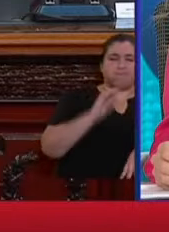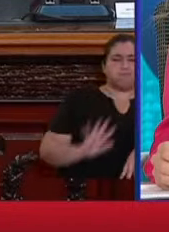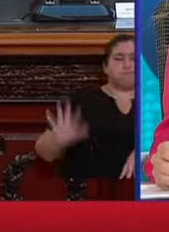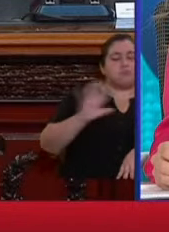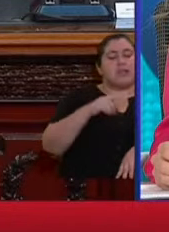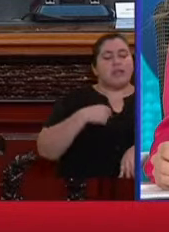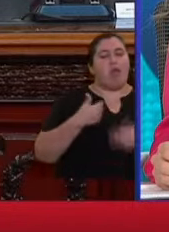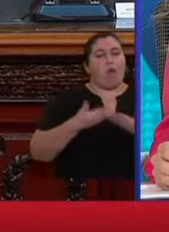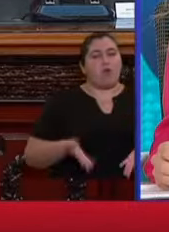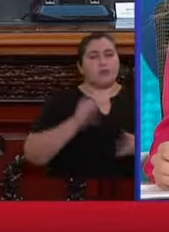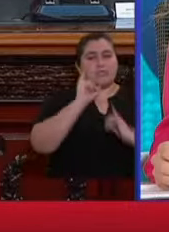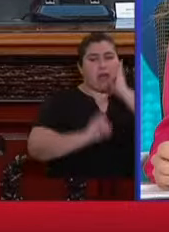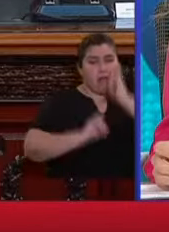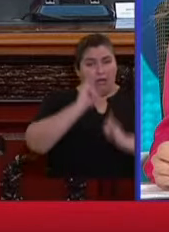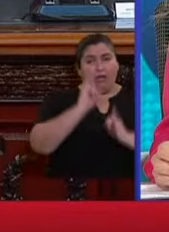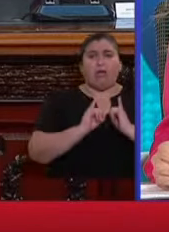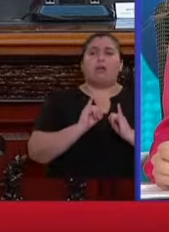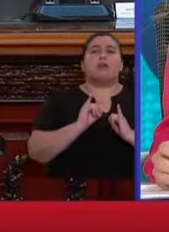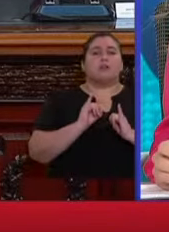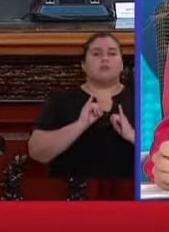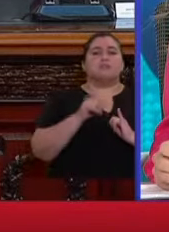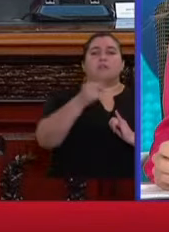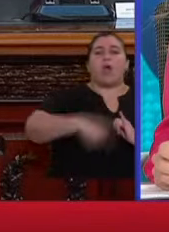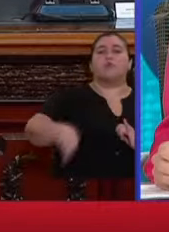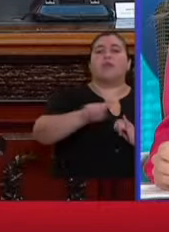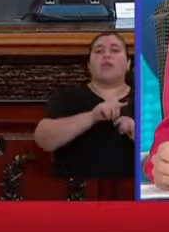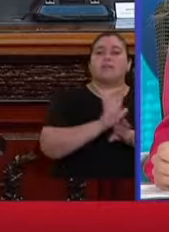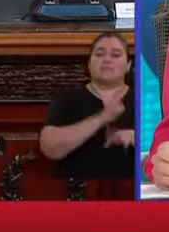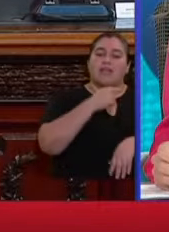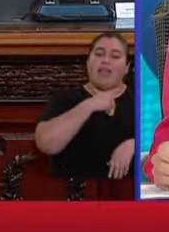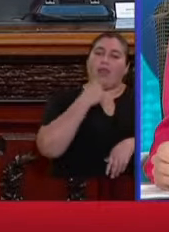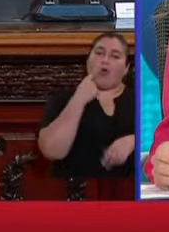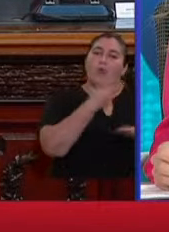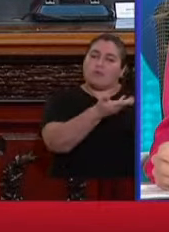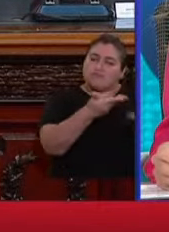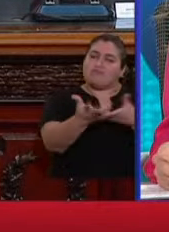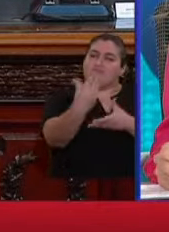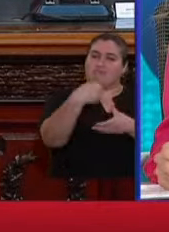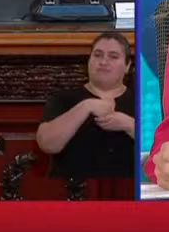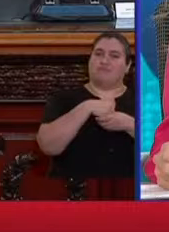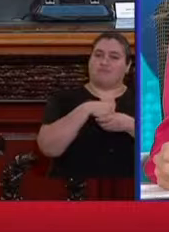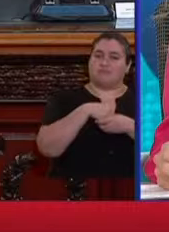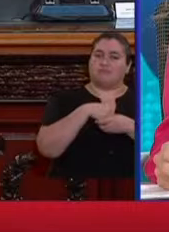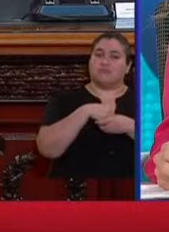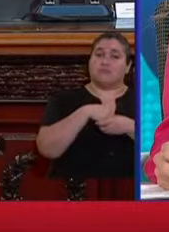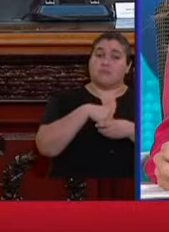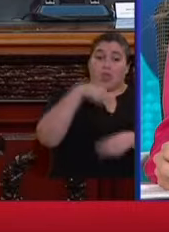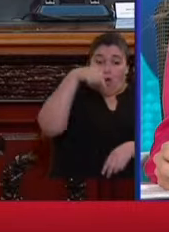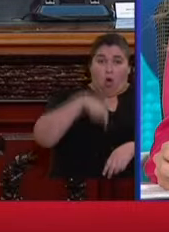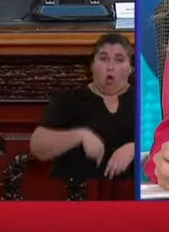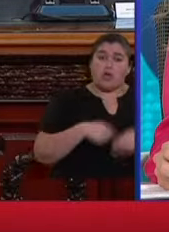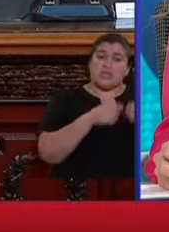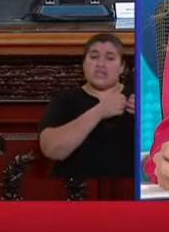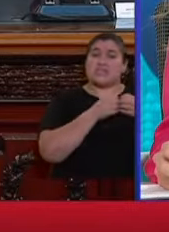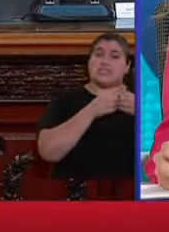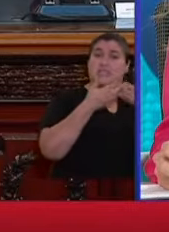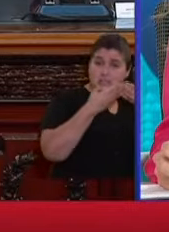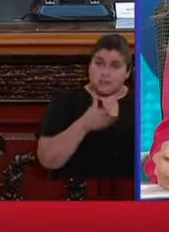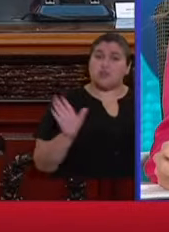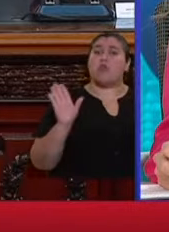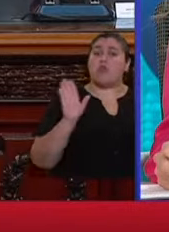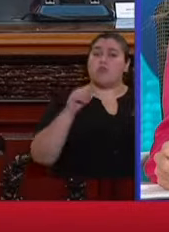Pero ese es un planteo del peronismo, ¿no? El peronismo le va a encontrar siempre un problema a toda solución. Ese planteo, que este es un contrato de adhesión,